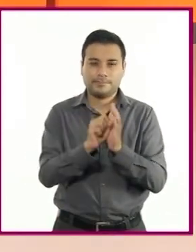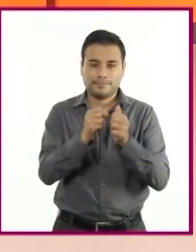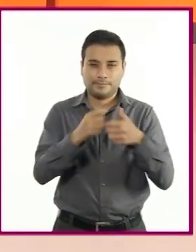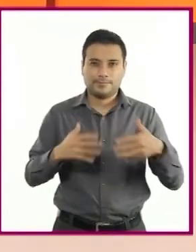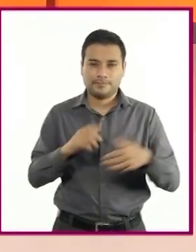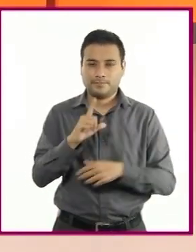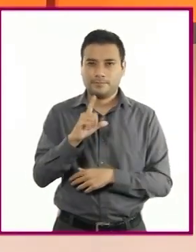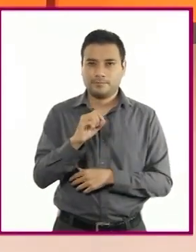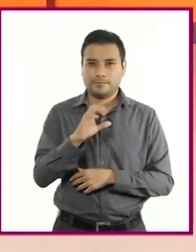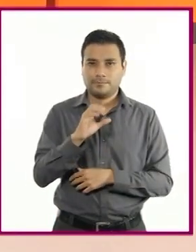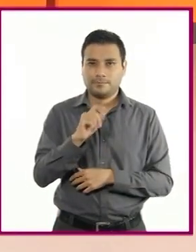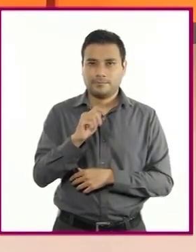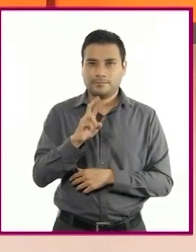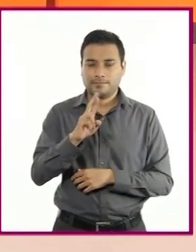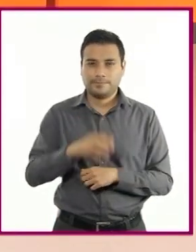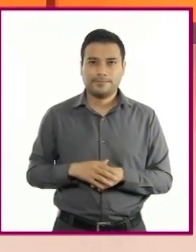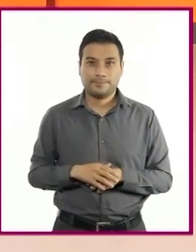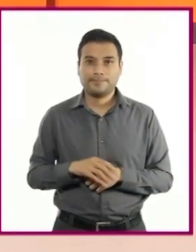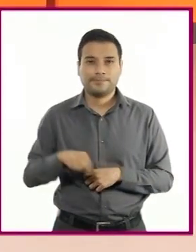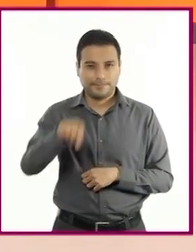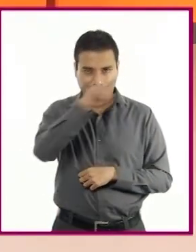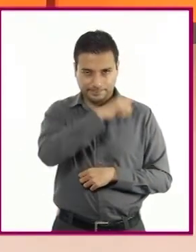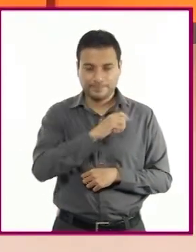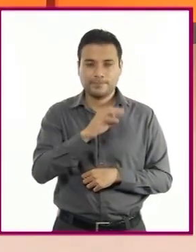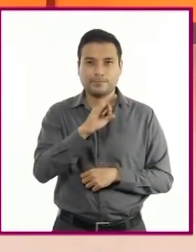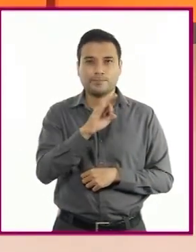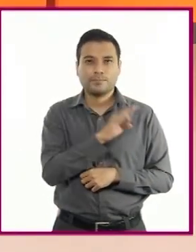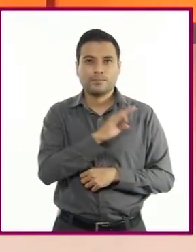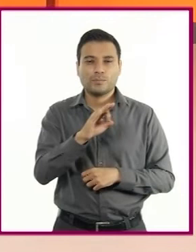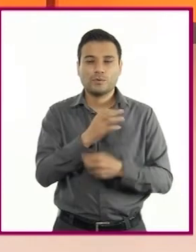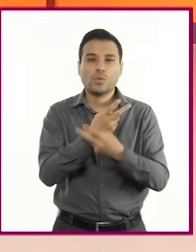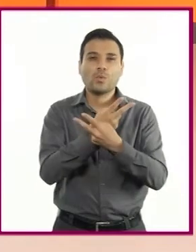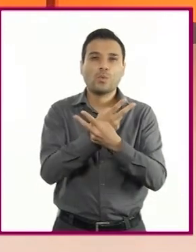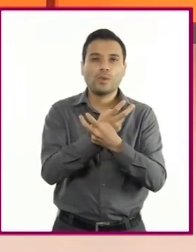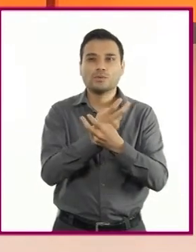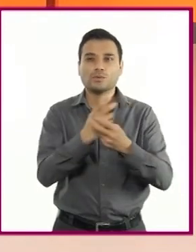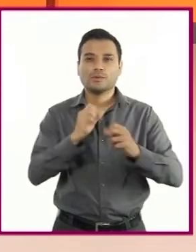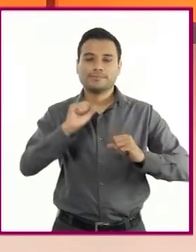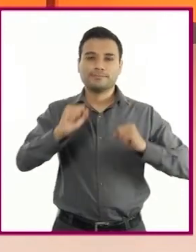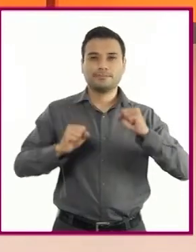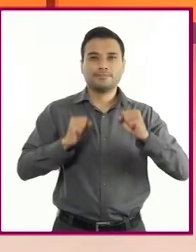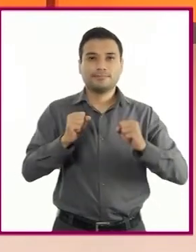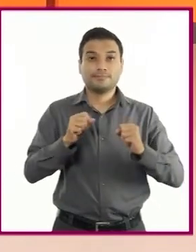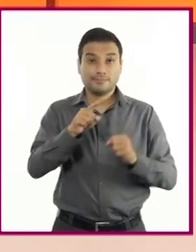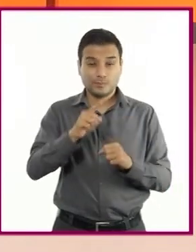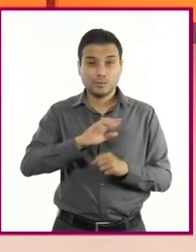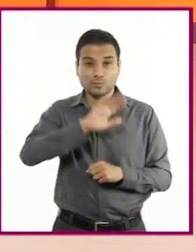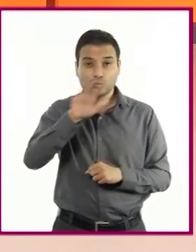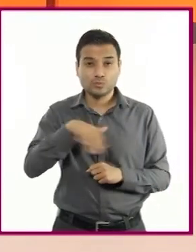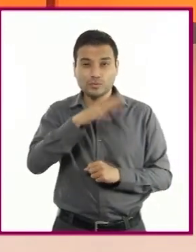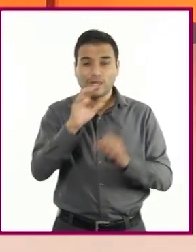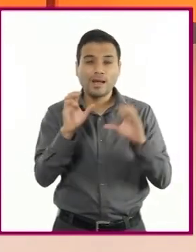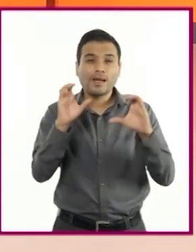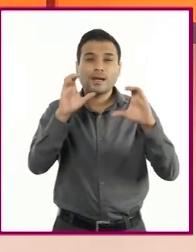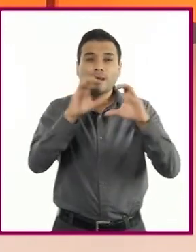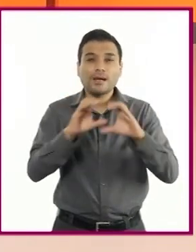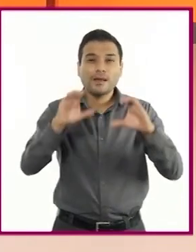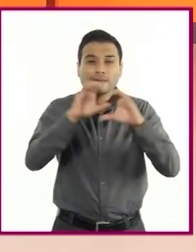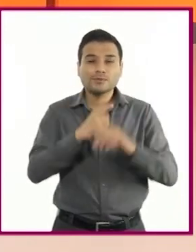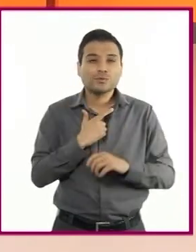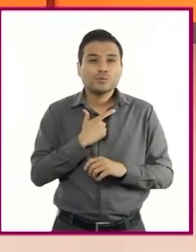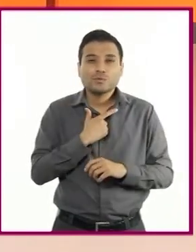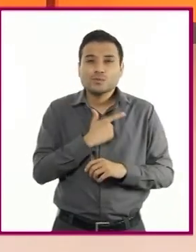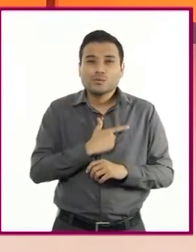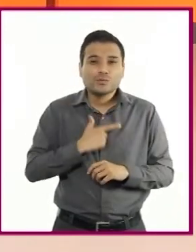Los retamos a mover el esqueleto. Busquen música para bailar que sea de su agrado y pasen un